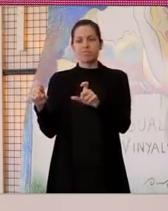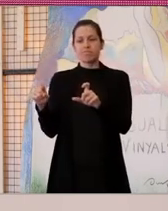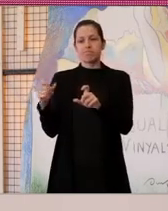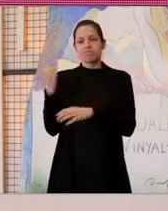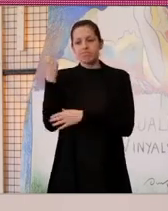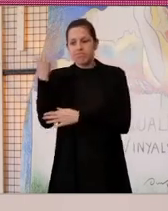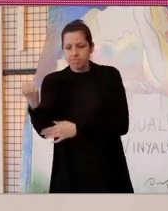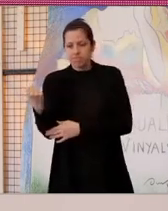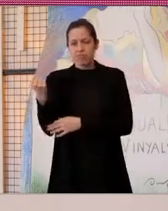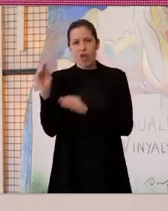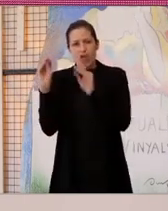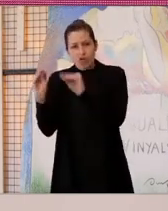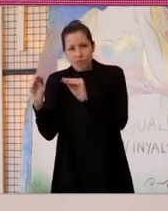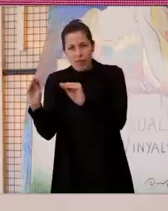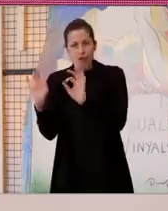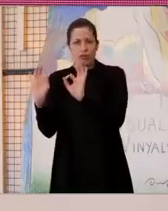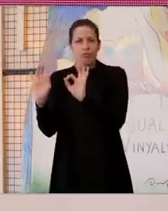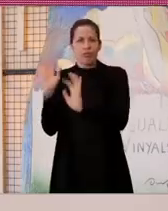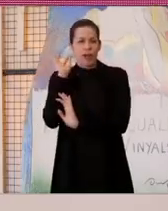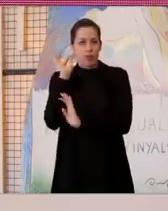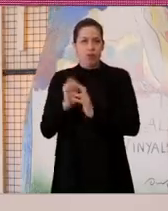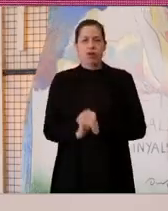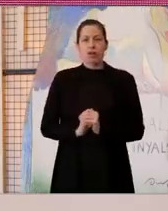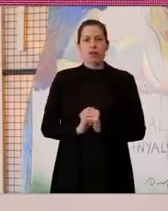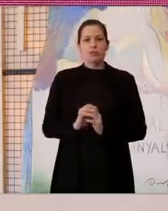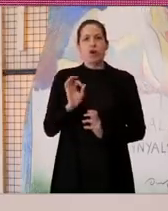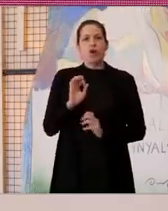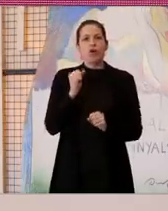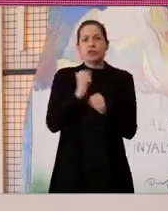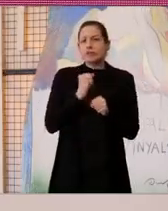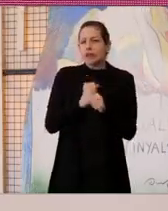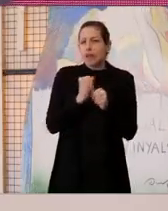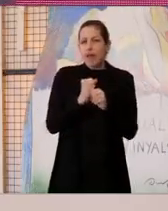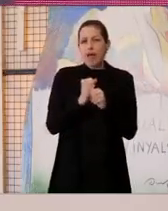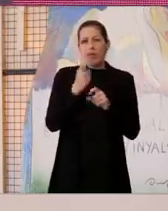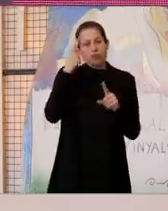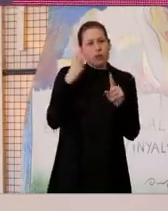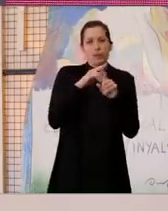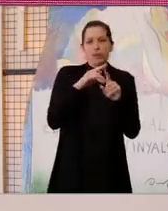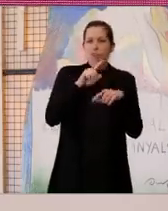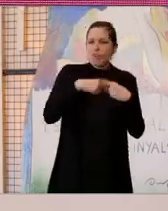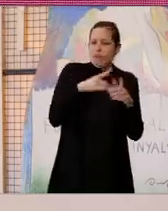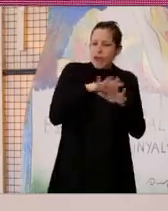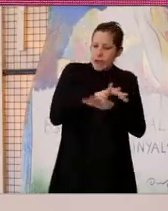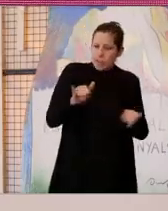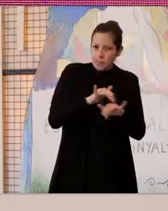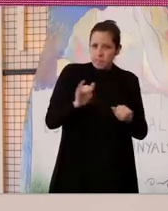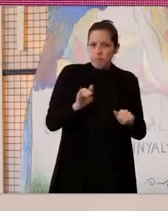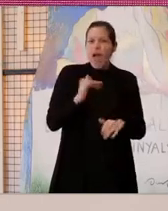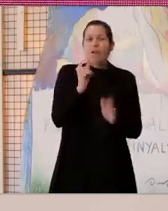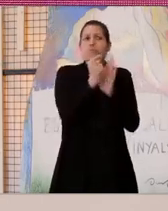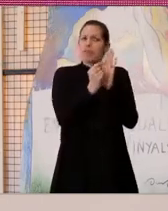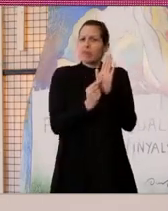formación especial para mujeres todos los trabajos de conciliación hay muchas medidas como generales